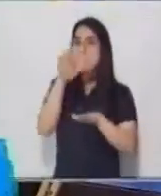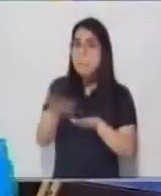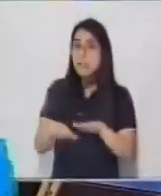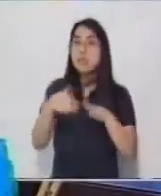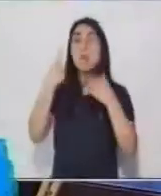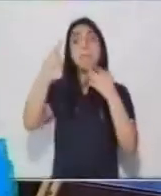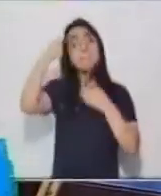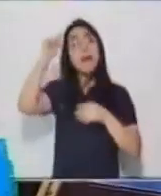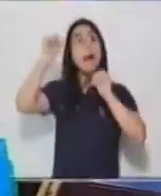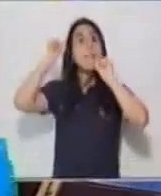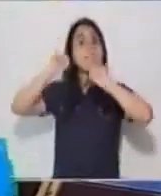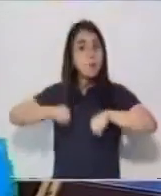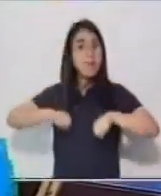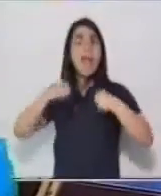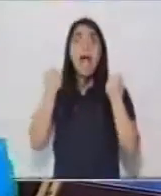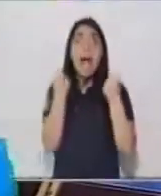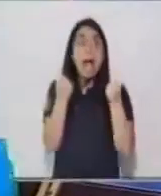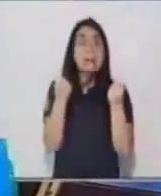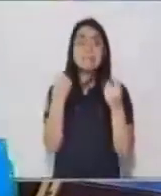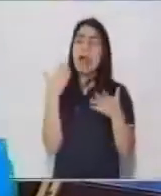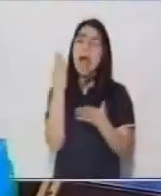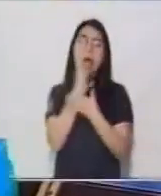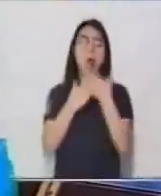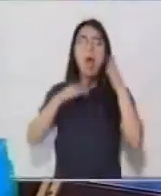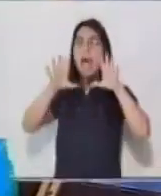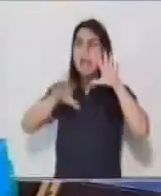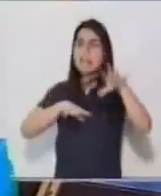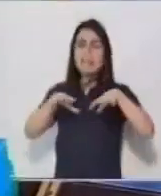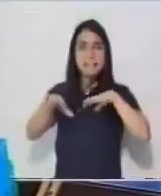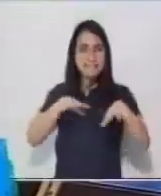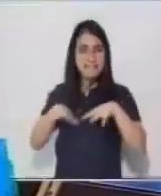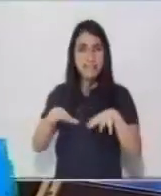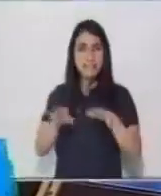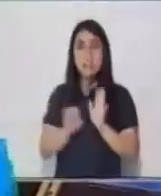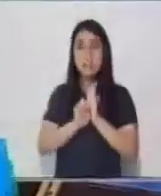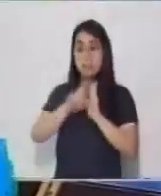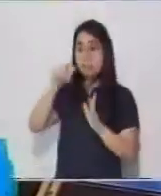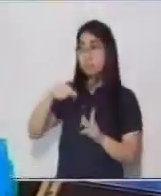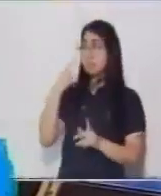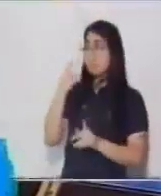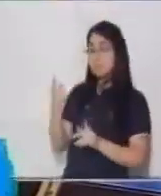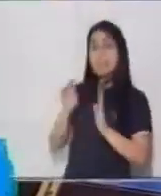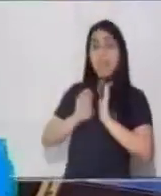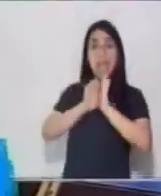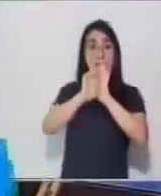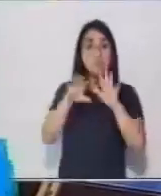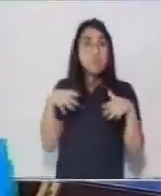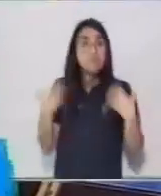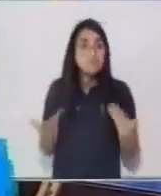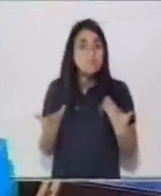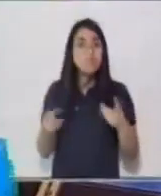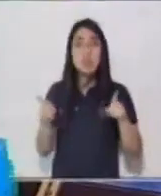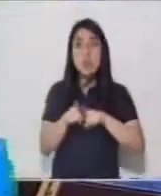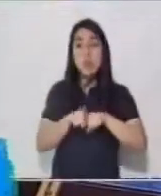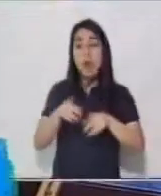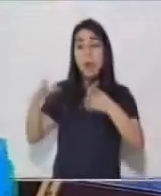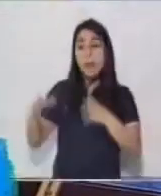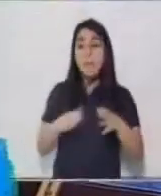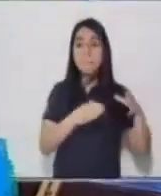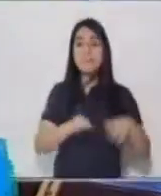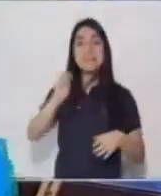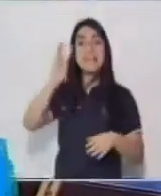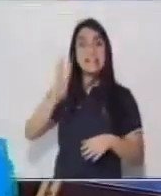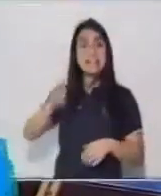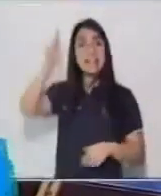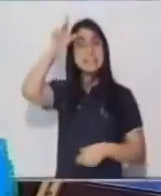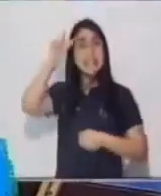son los pastelitos del 3 leches. Muy bien, como el reto del día de hoy es escribir